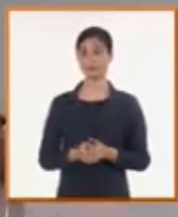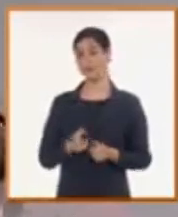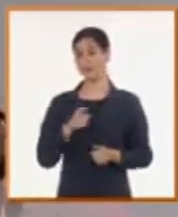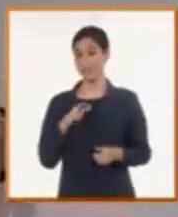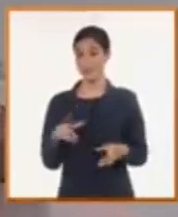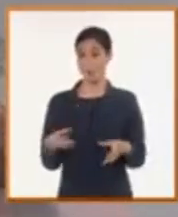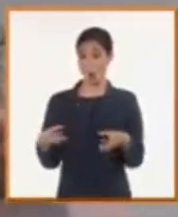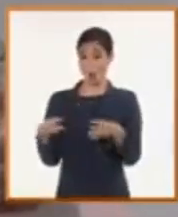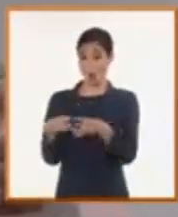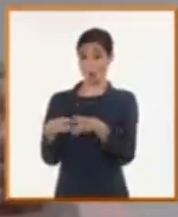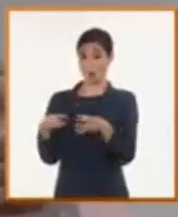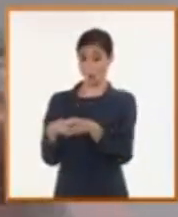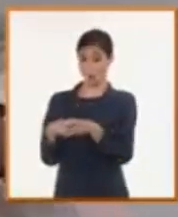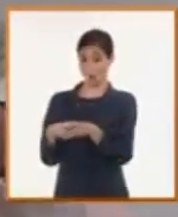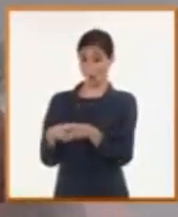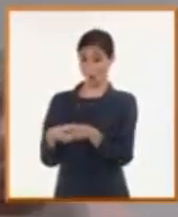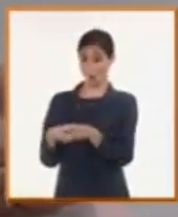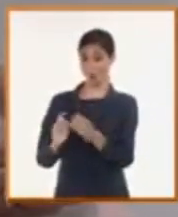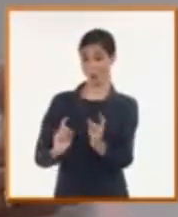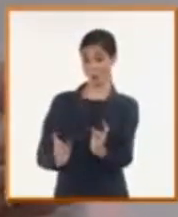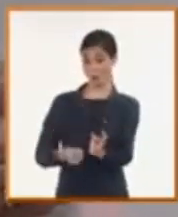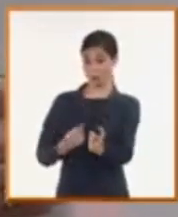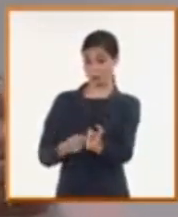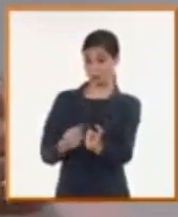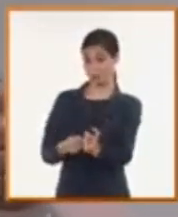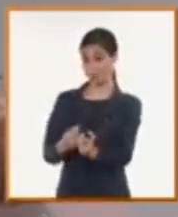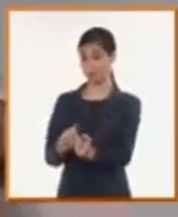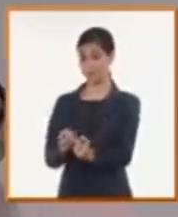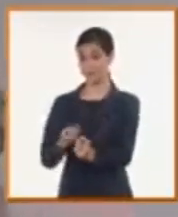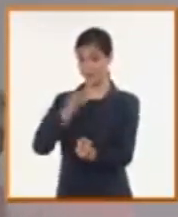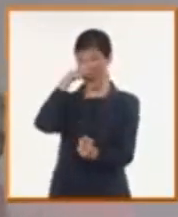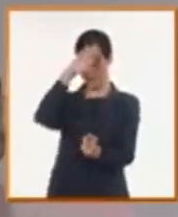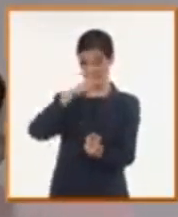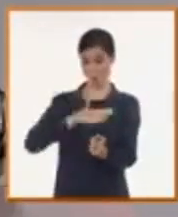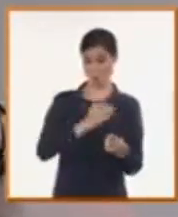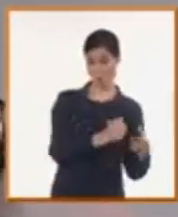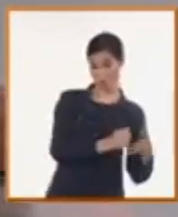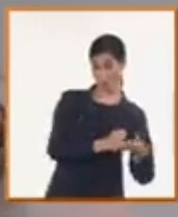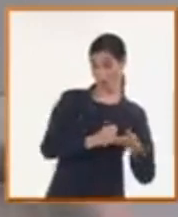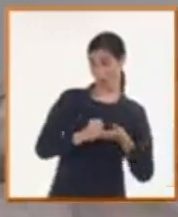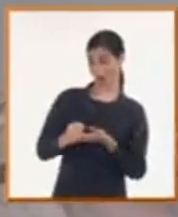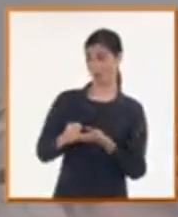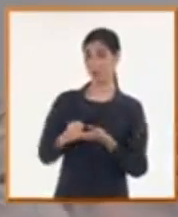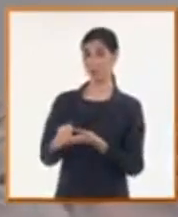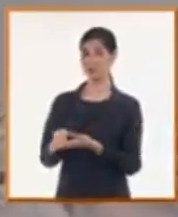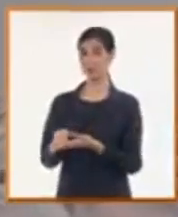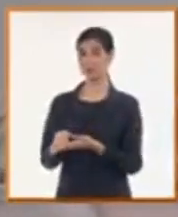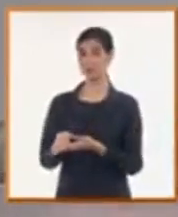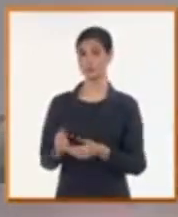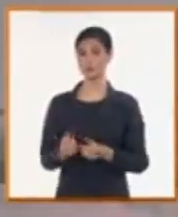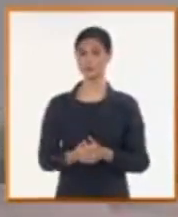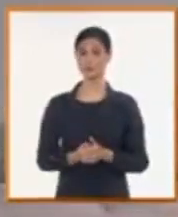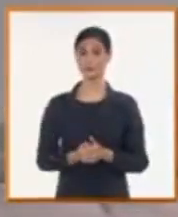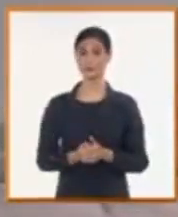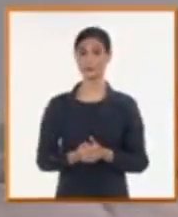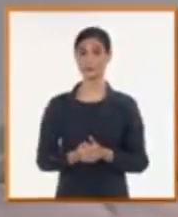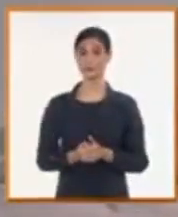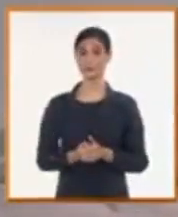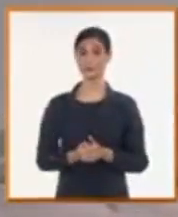Mesana, que se desplegó, que desplegó Cuba, que tenía el mayor protagonismo en cuanto a número,